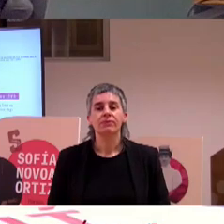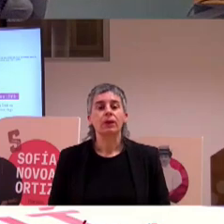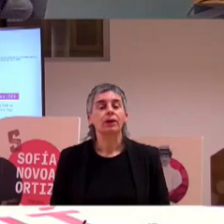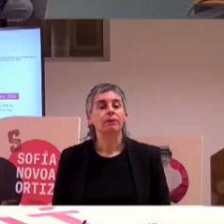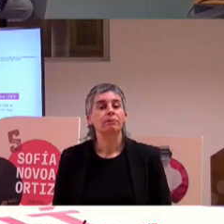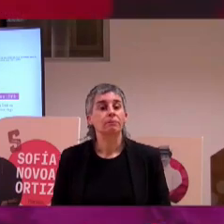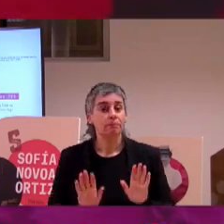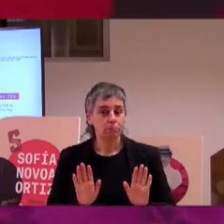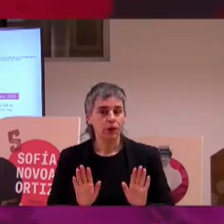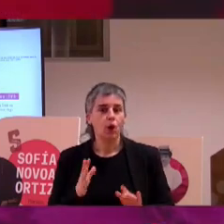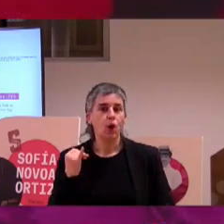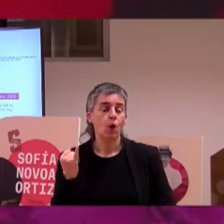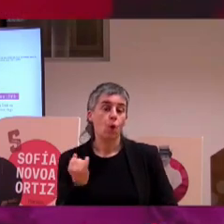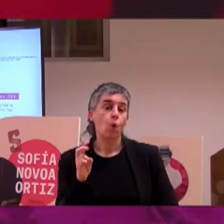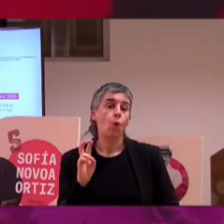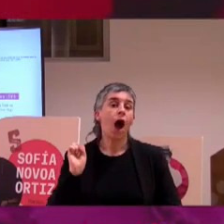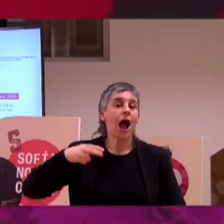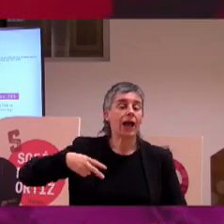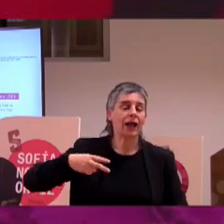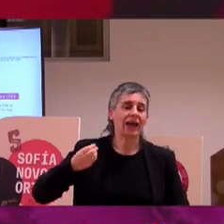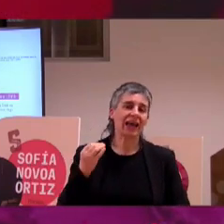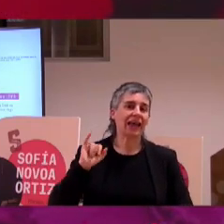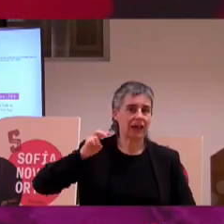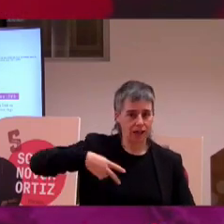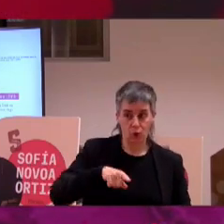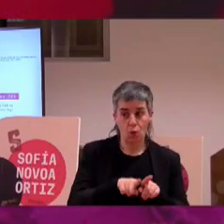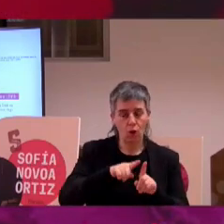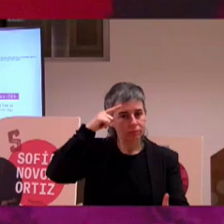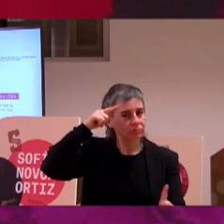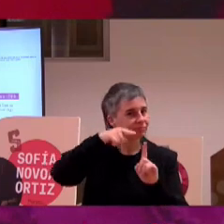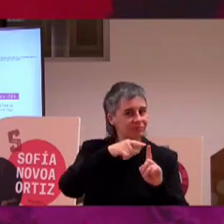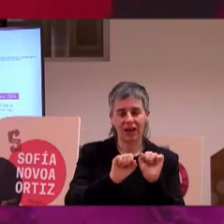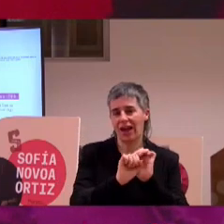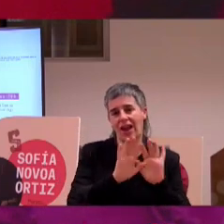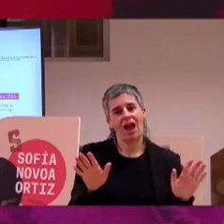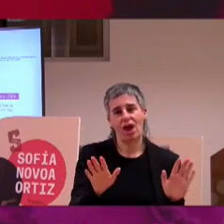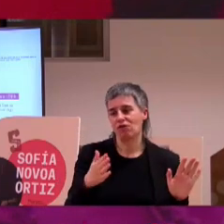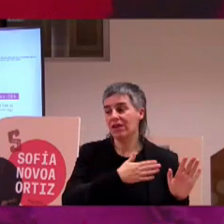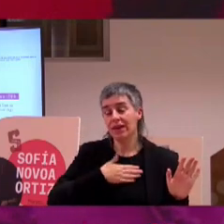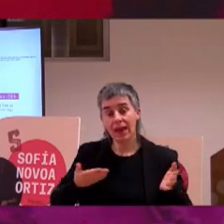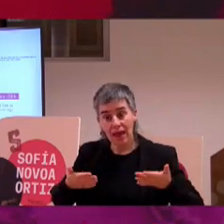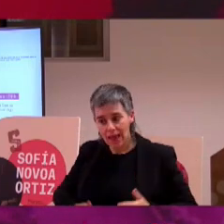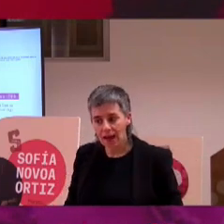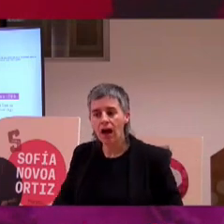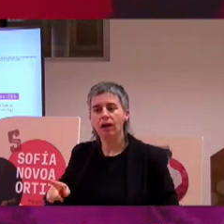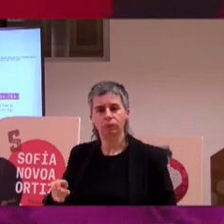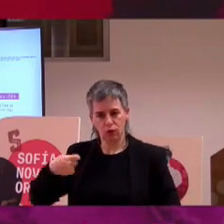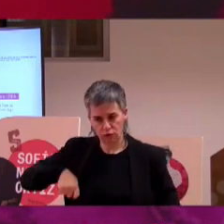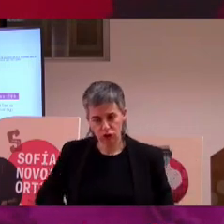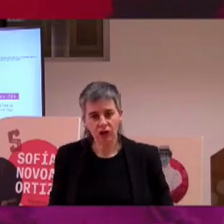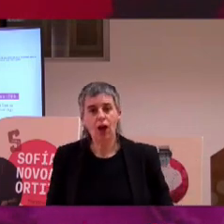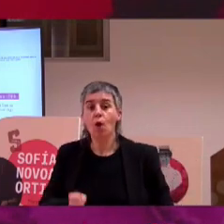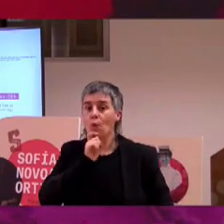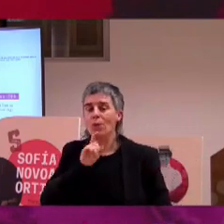Pero Joaquín tiña un sono moi claro, o sea, que a filla fora se gañara a vida, pero que ademais fora pianista.